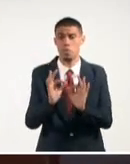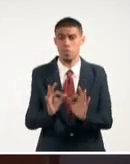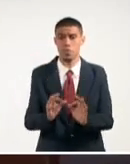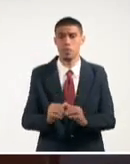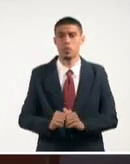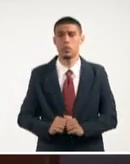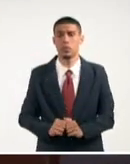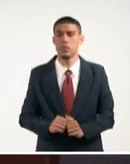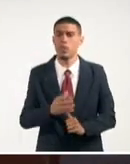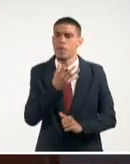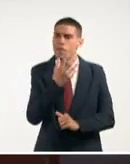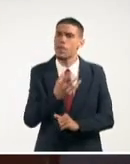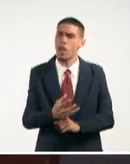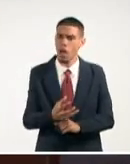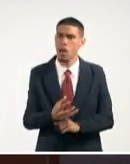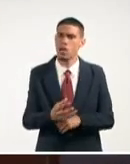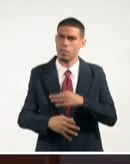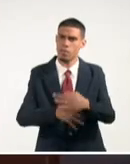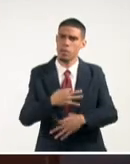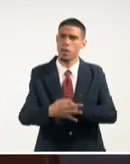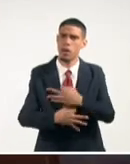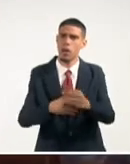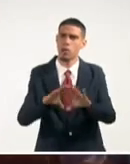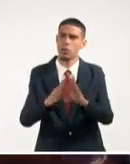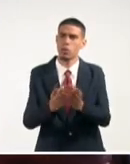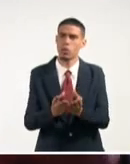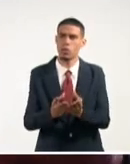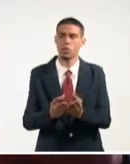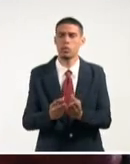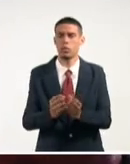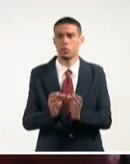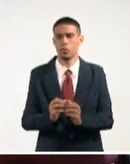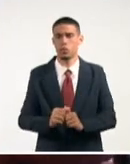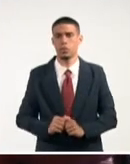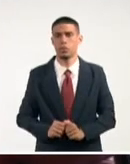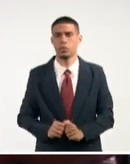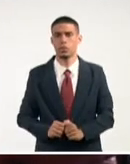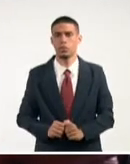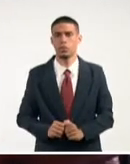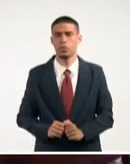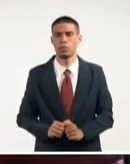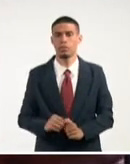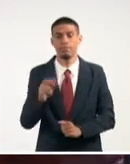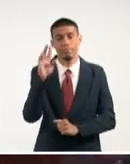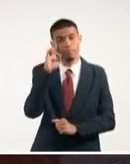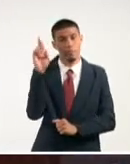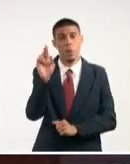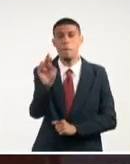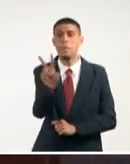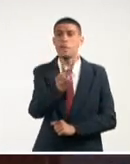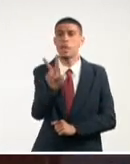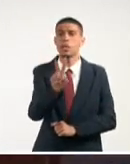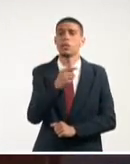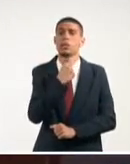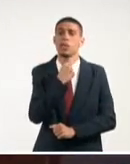certeramente definió Fidel en su reflexión del 22 de enero